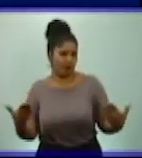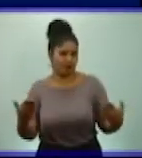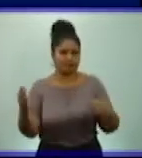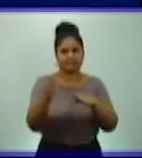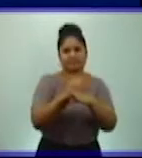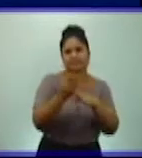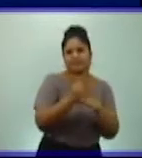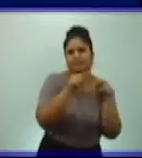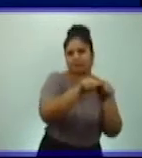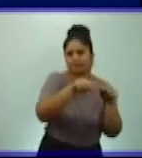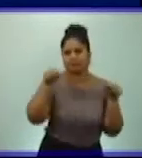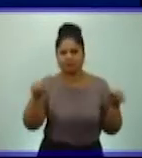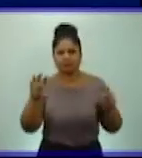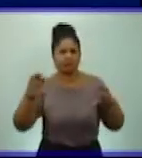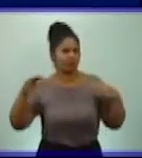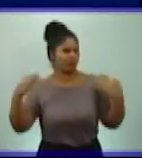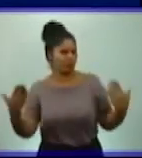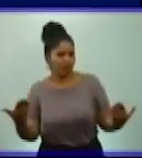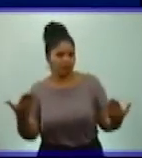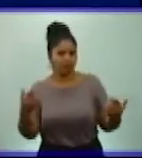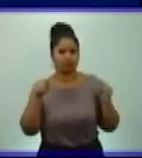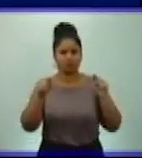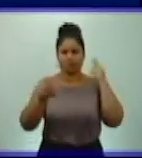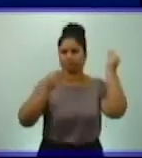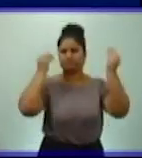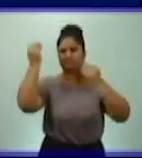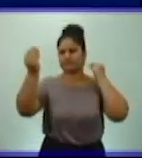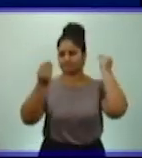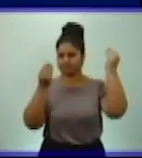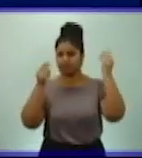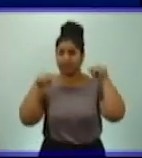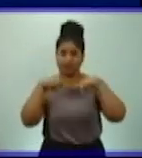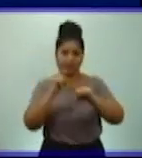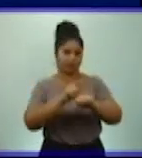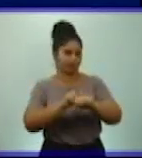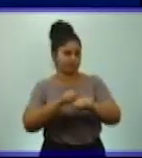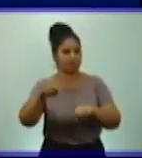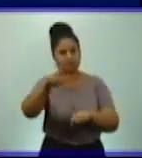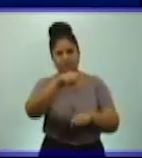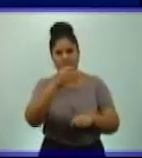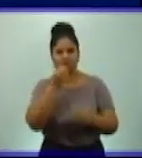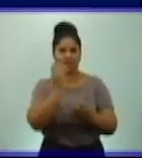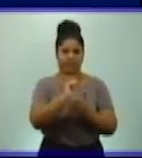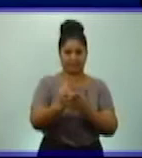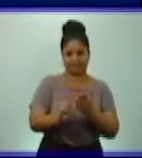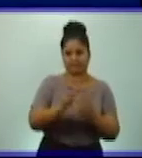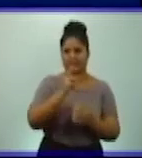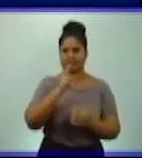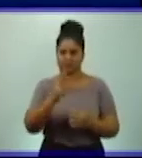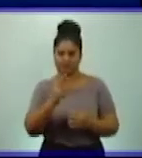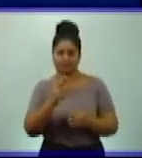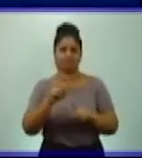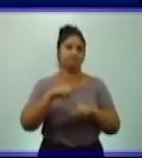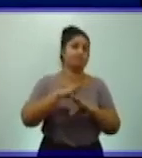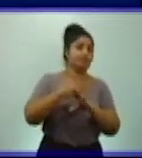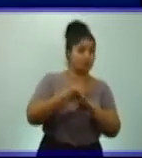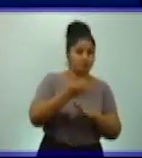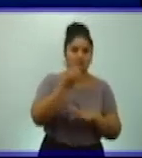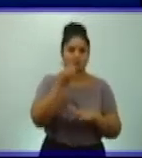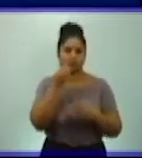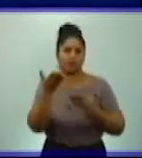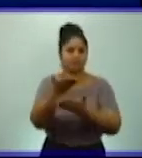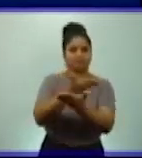respecto? Estas preguntas yo se las voy a dejar un tiempo en pantalla para que ustedes tomen nota y después de forma independiente ustedes